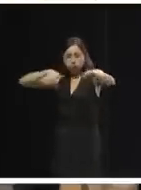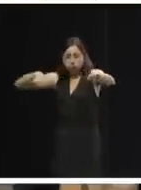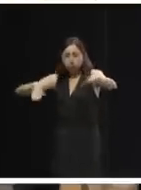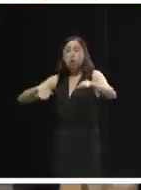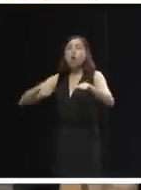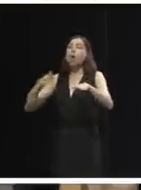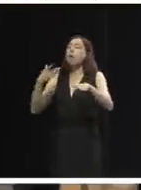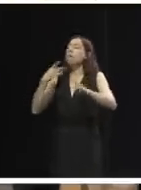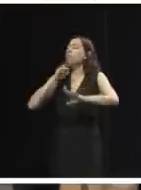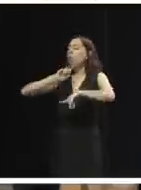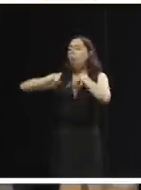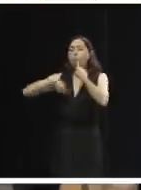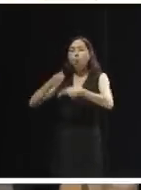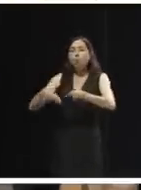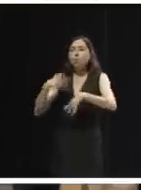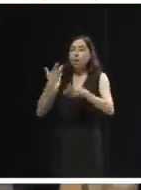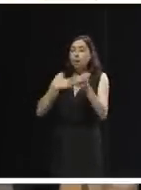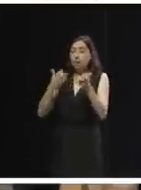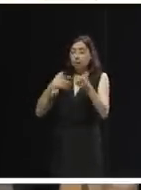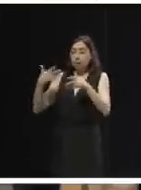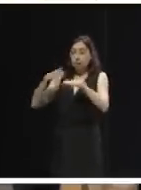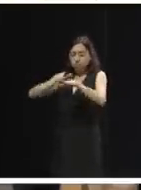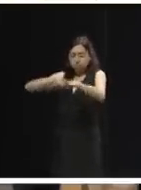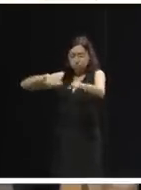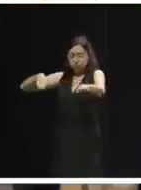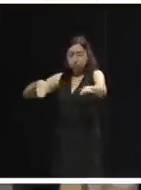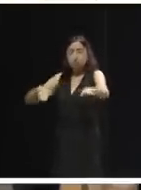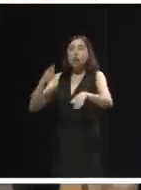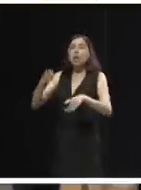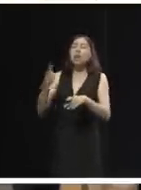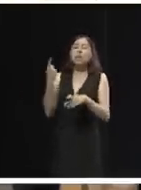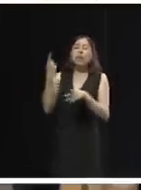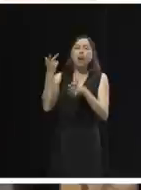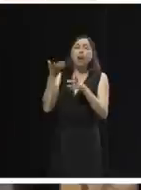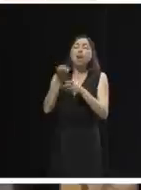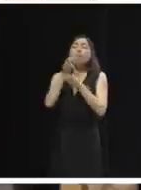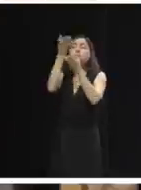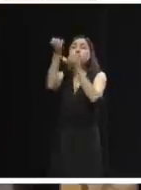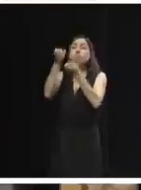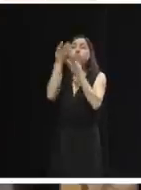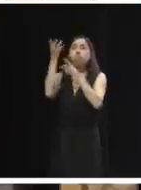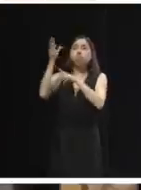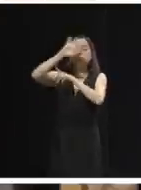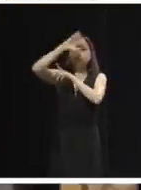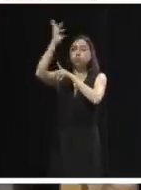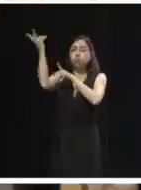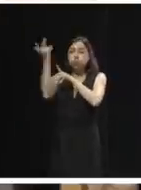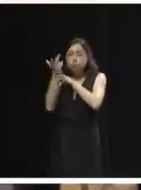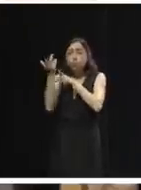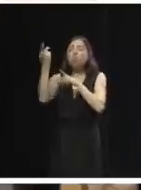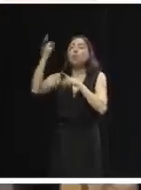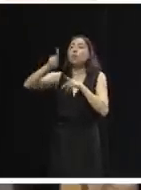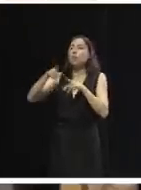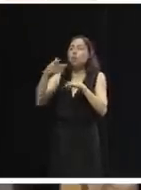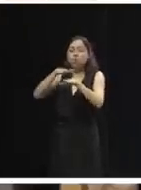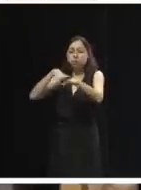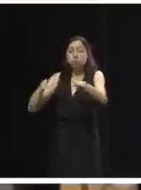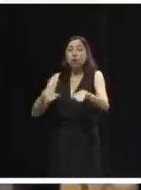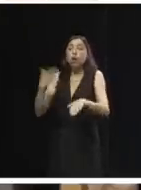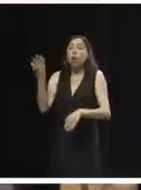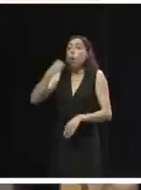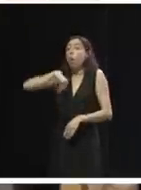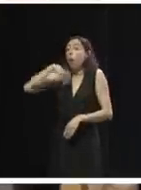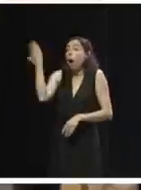entrar en Sevilla con esa contaminación, esos atascos. ¿Quién tuviera un apeadero de cercanías en su